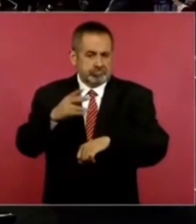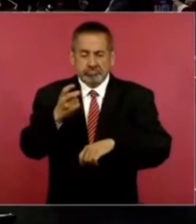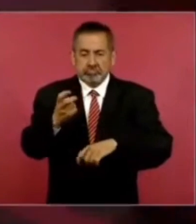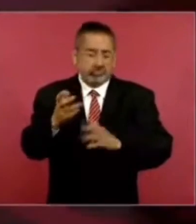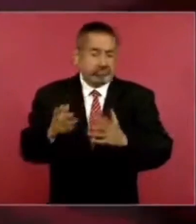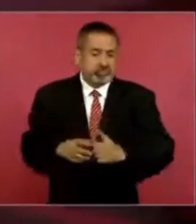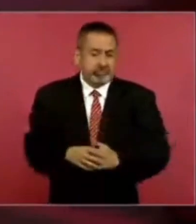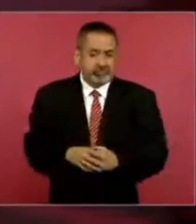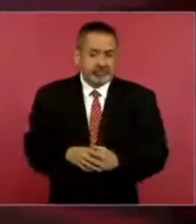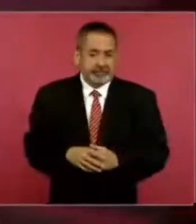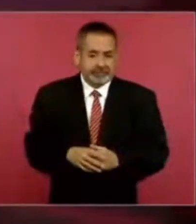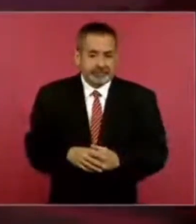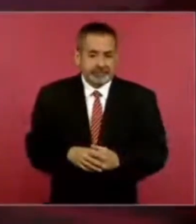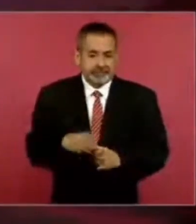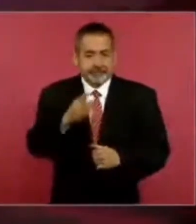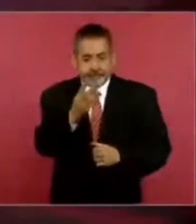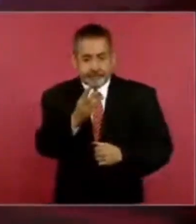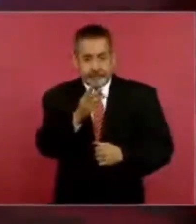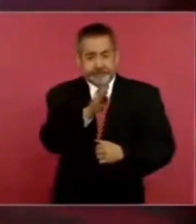de